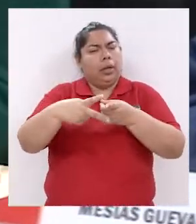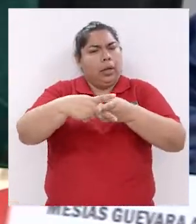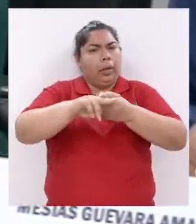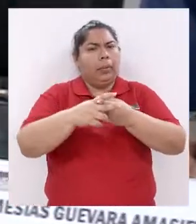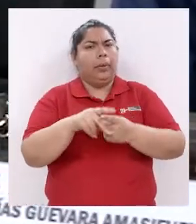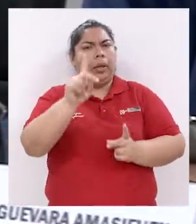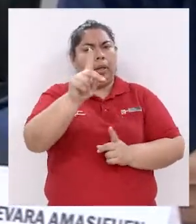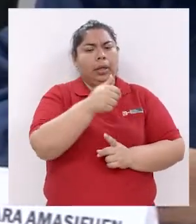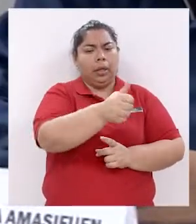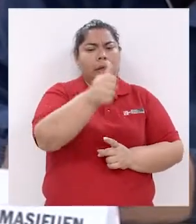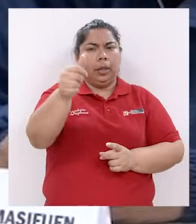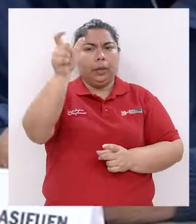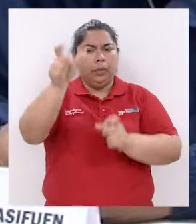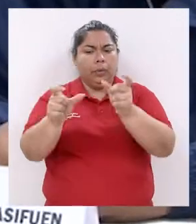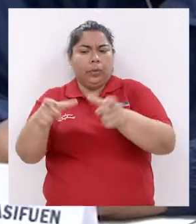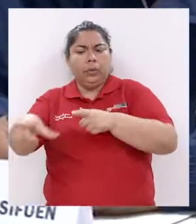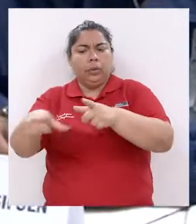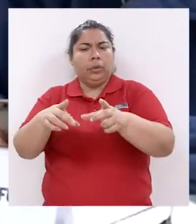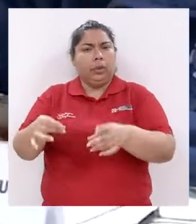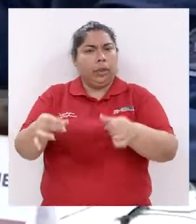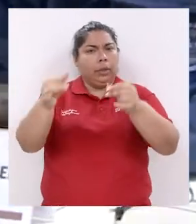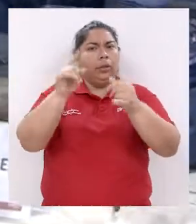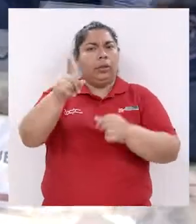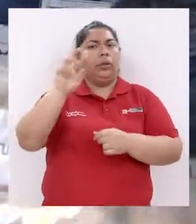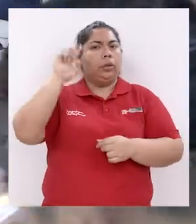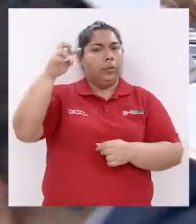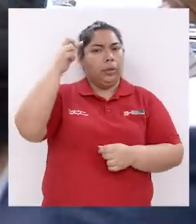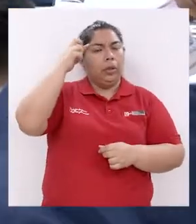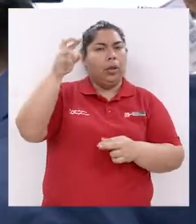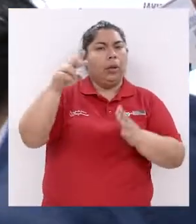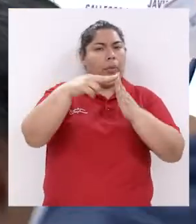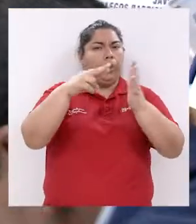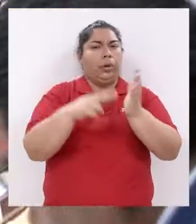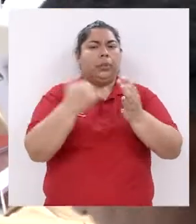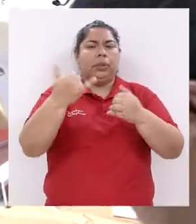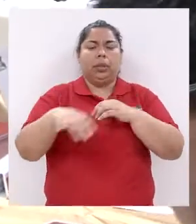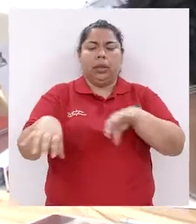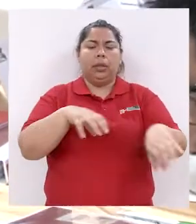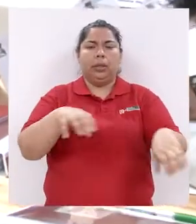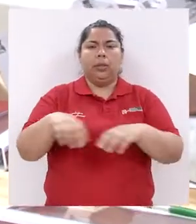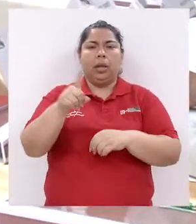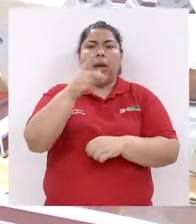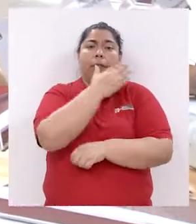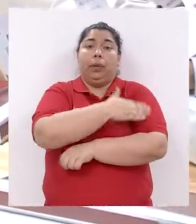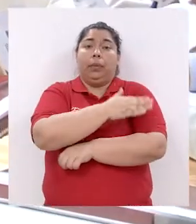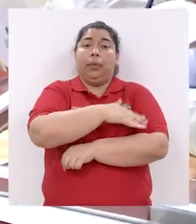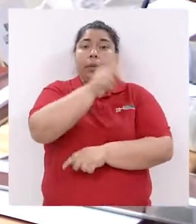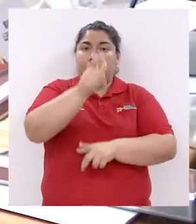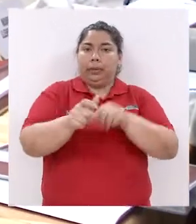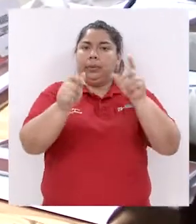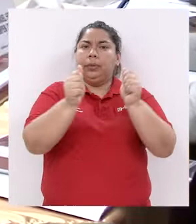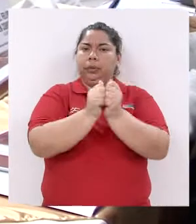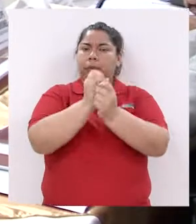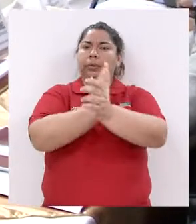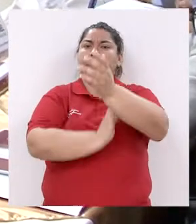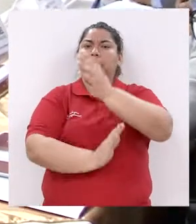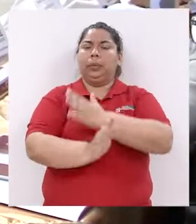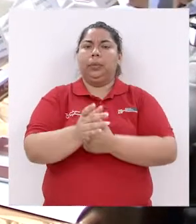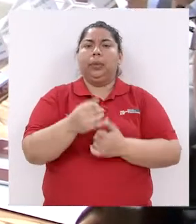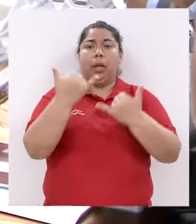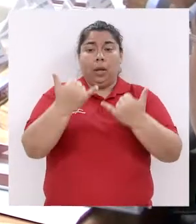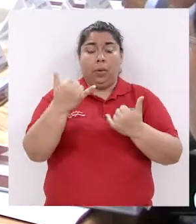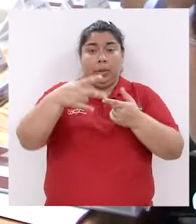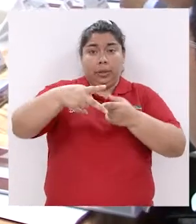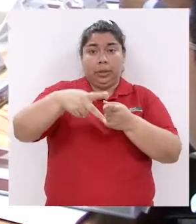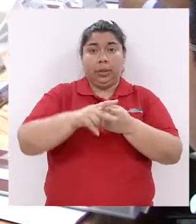aplicar en cada uno de los territorios las políticas públicas, los programas y las acciones en favor de las personas con discapacidad.